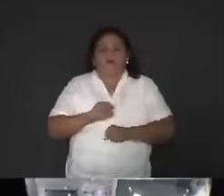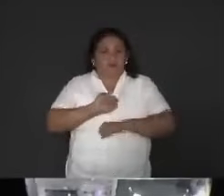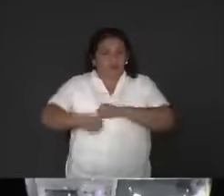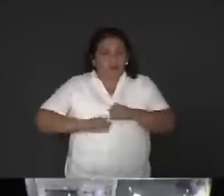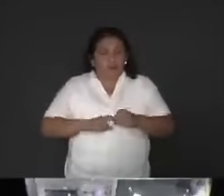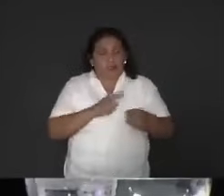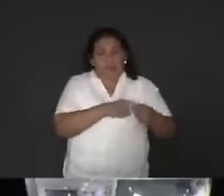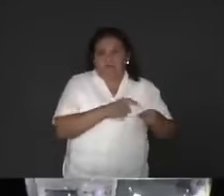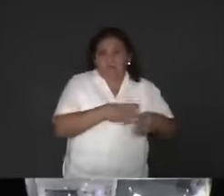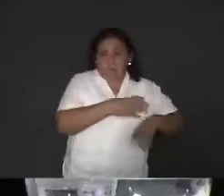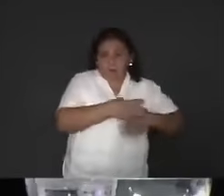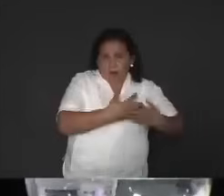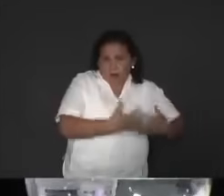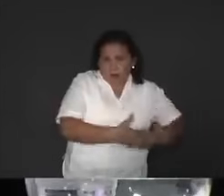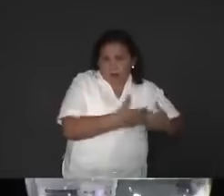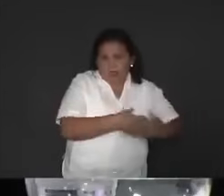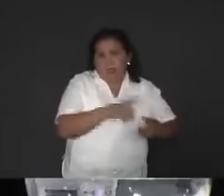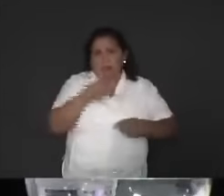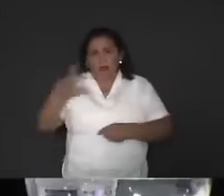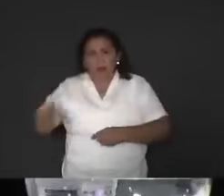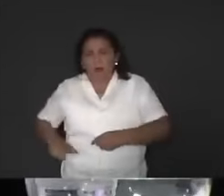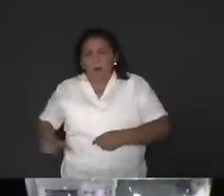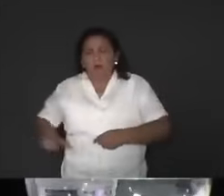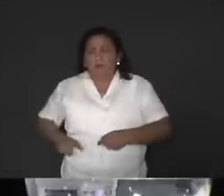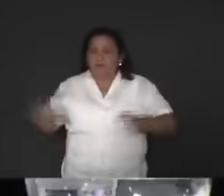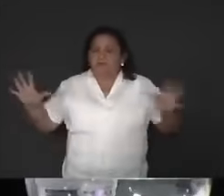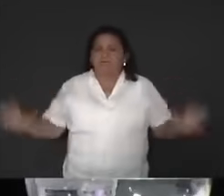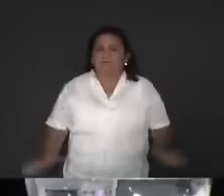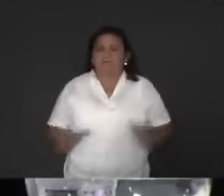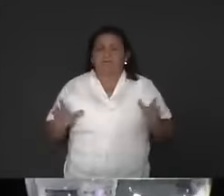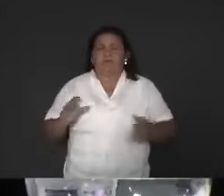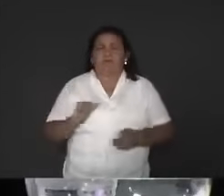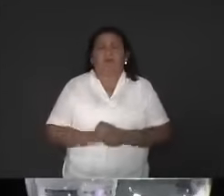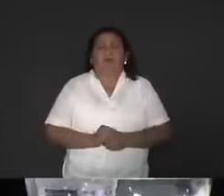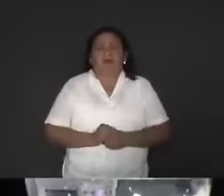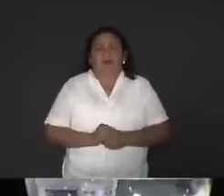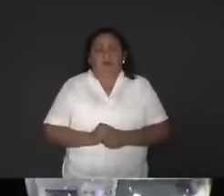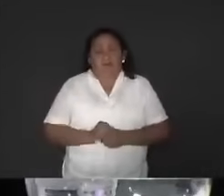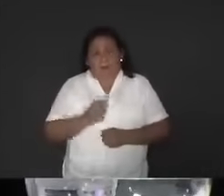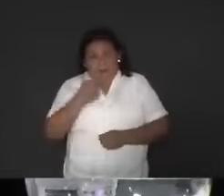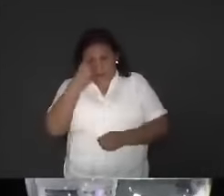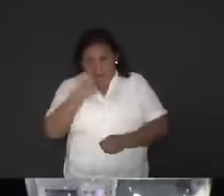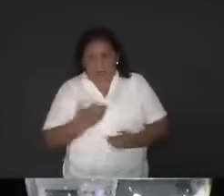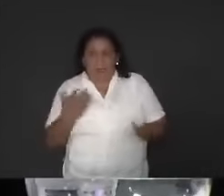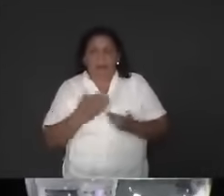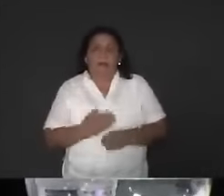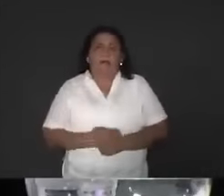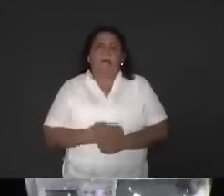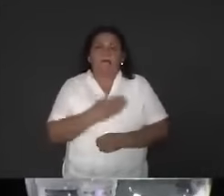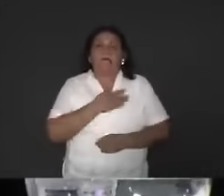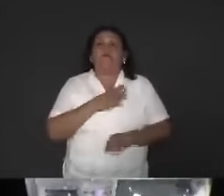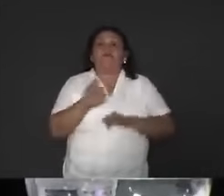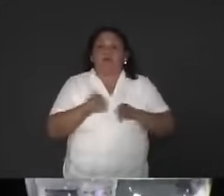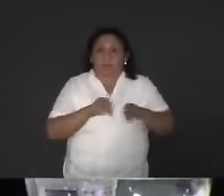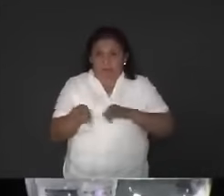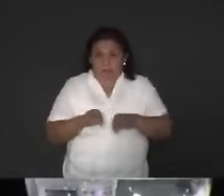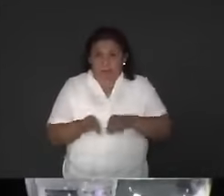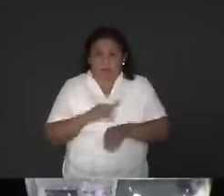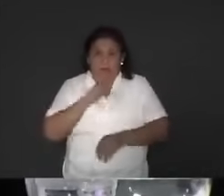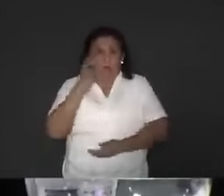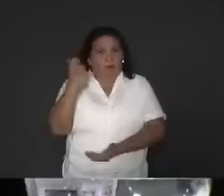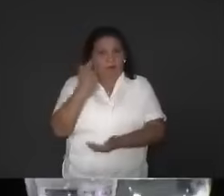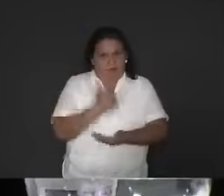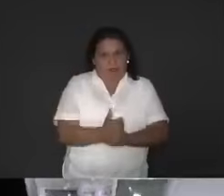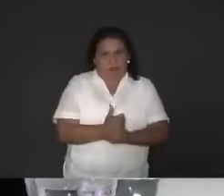las organizaciones sociales para impulsar las inversiones necesarias para que generen buenos empleos y mejores